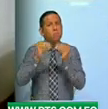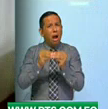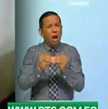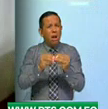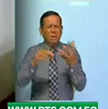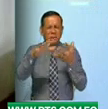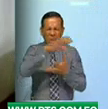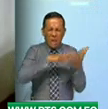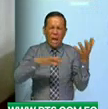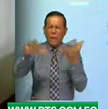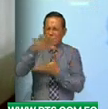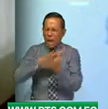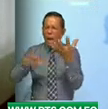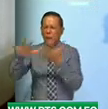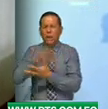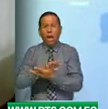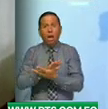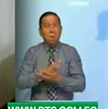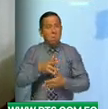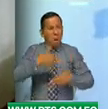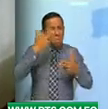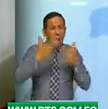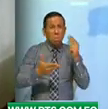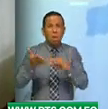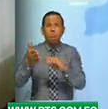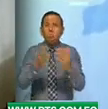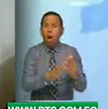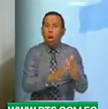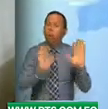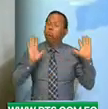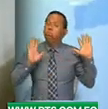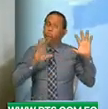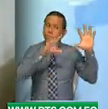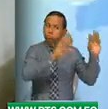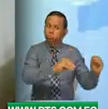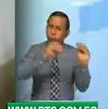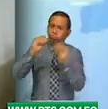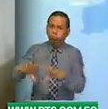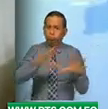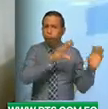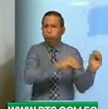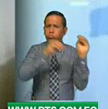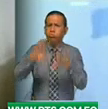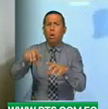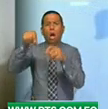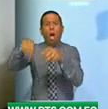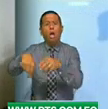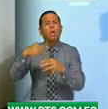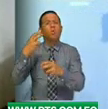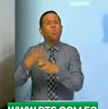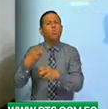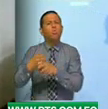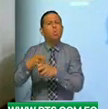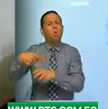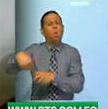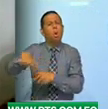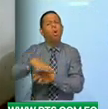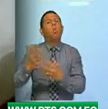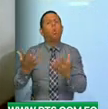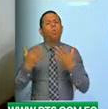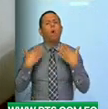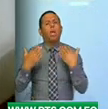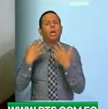en masacres como las que hemos vivido, serán trasladados a La Roca. Pero mientras mantengan el orden y la disciplina en los centros